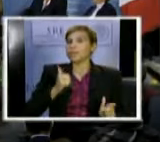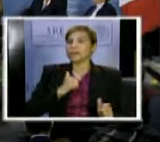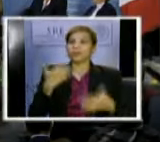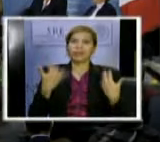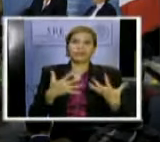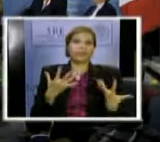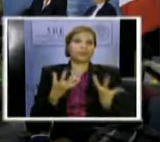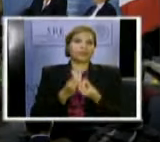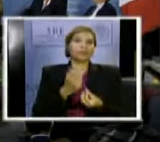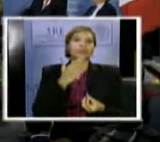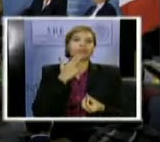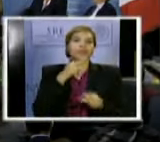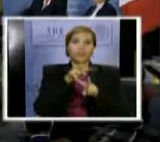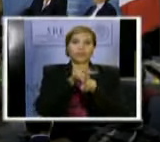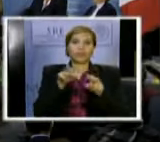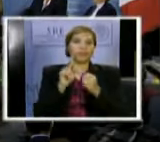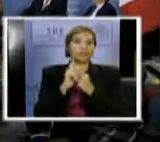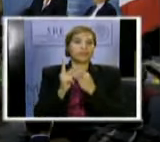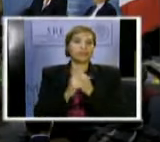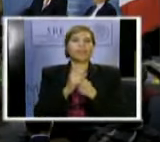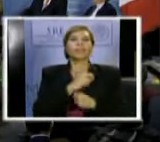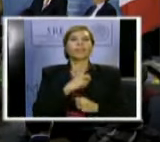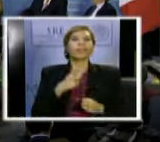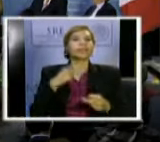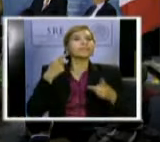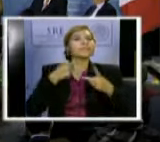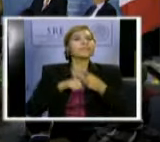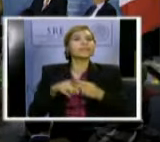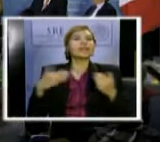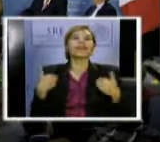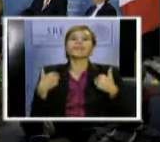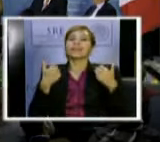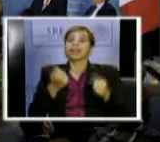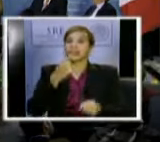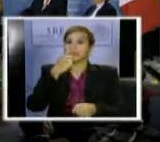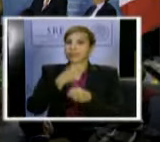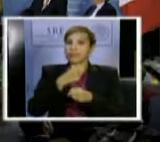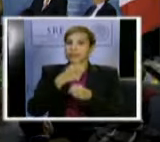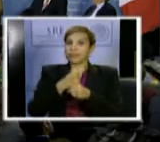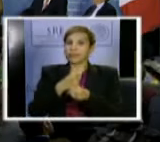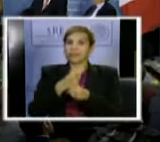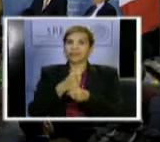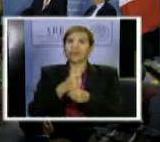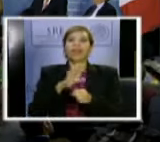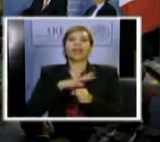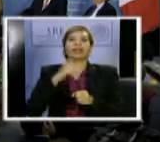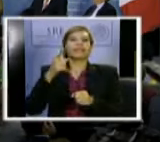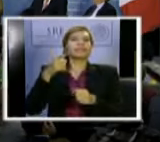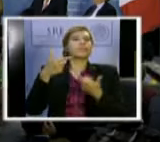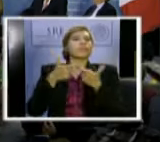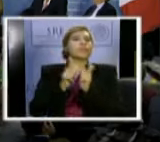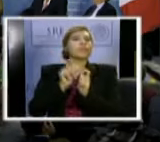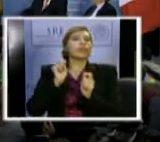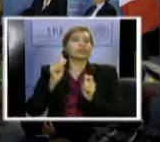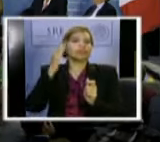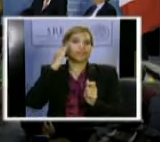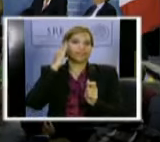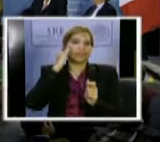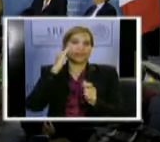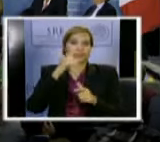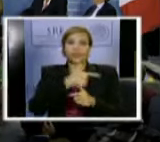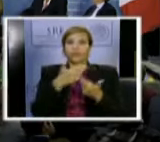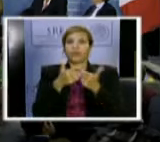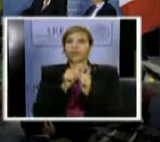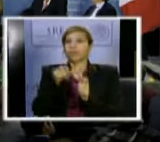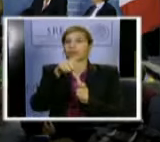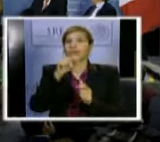profundo apego que tiene a ambos países, debemos comenzar por entender primero que el miembro promedio de este grupo ya no es el hombre de